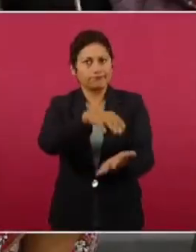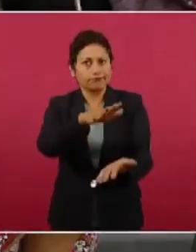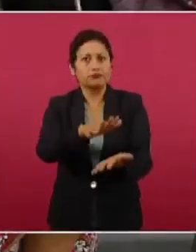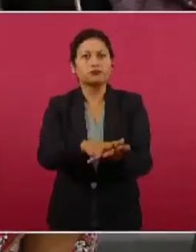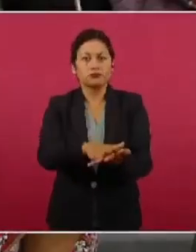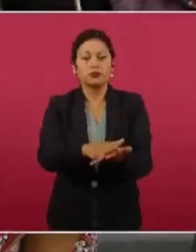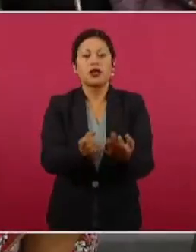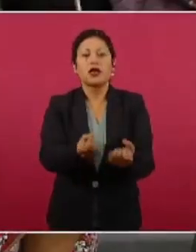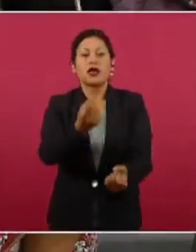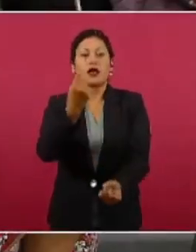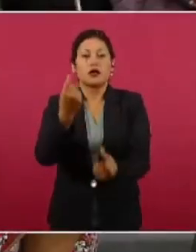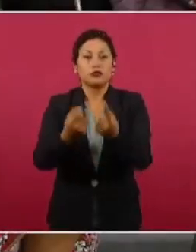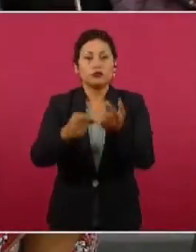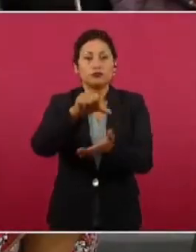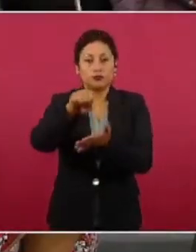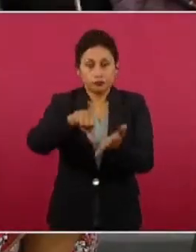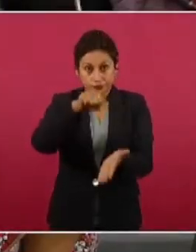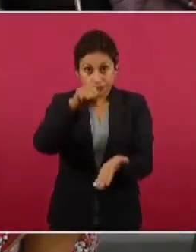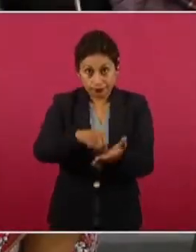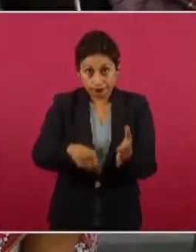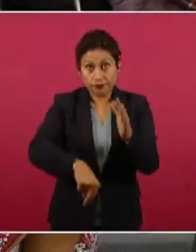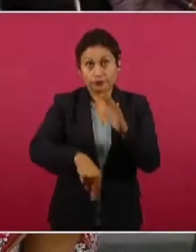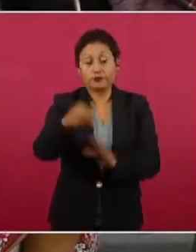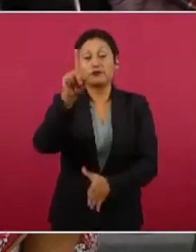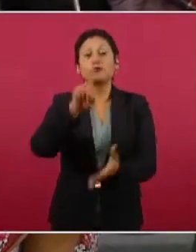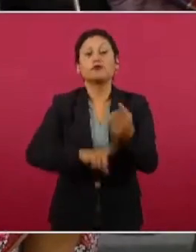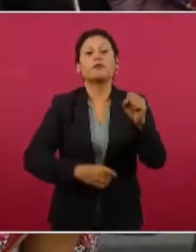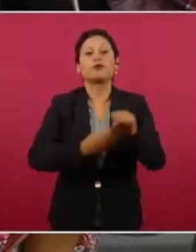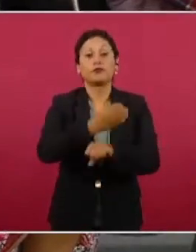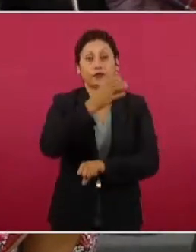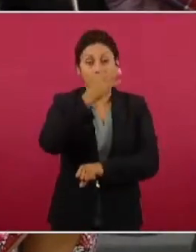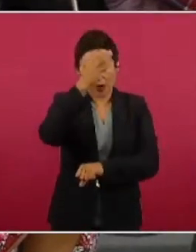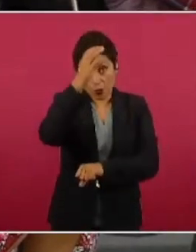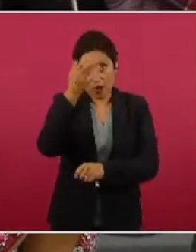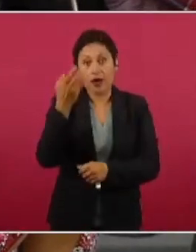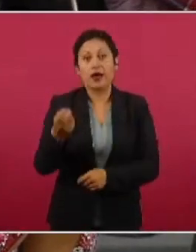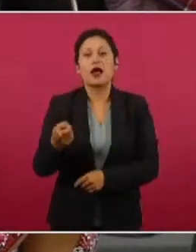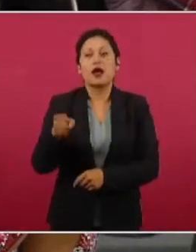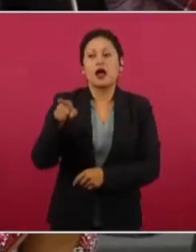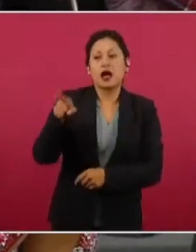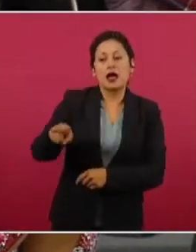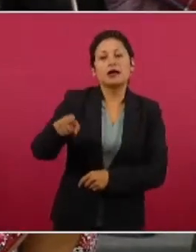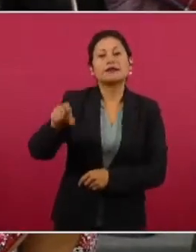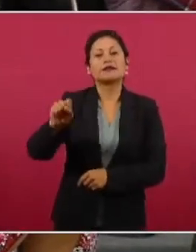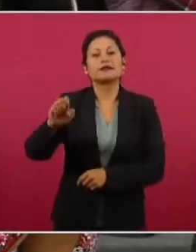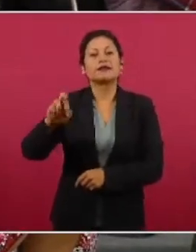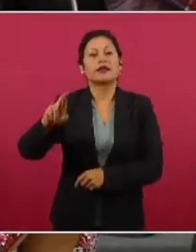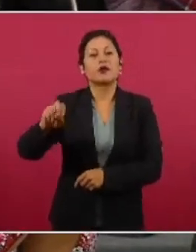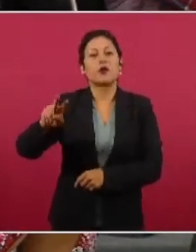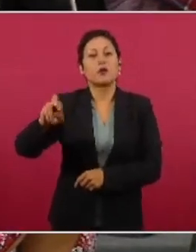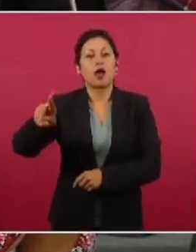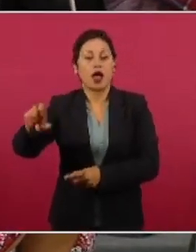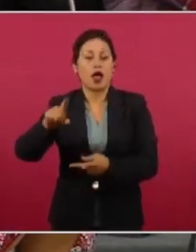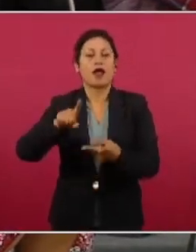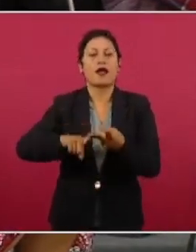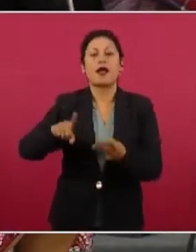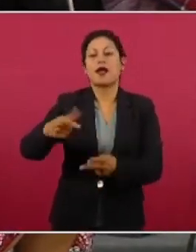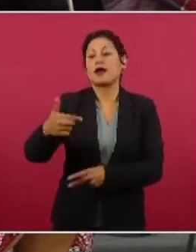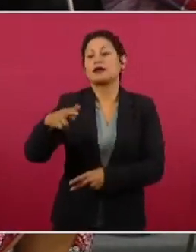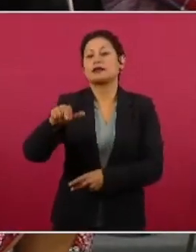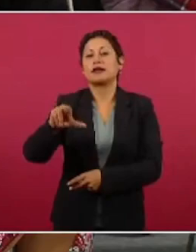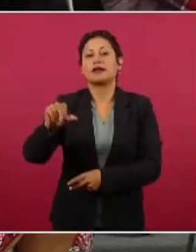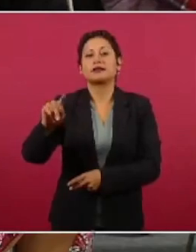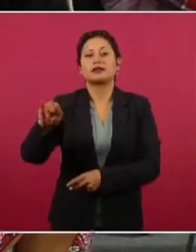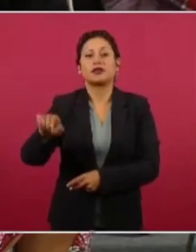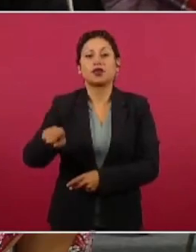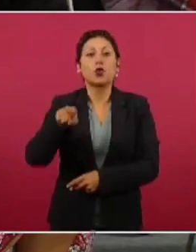de gas del centro norte de Coahuila, en donde denuncian a Sergio Garza Vara y Gerardo García Castillo, este